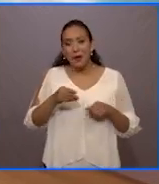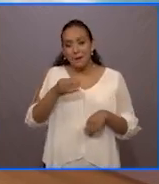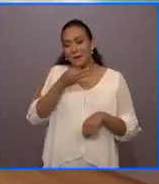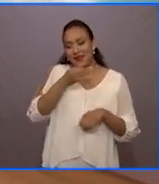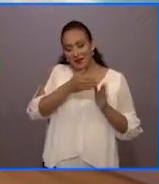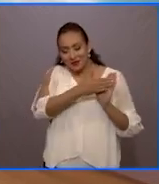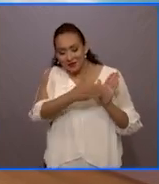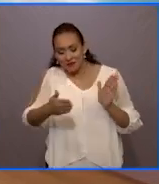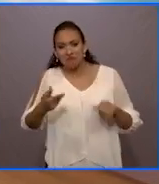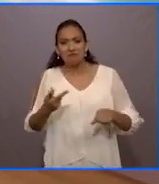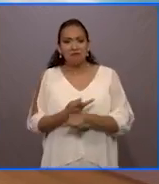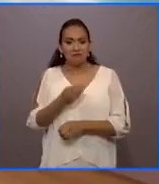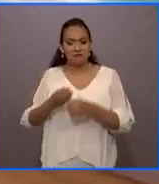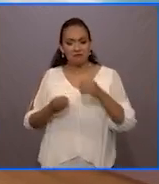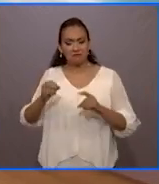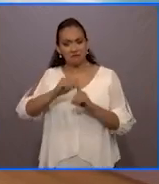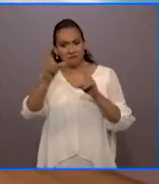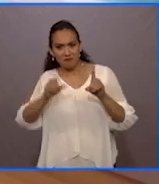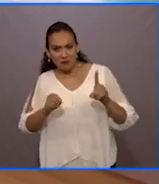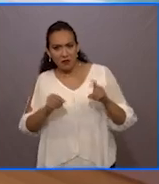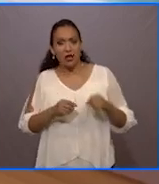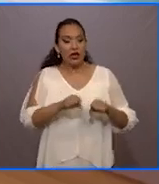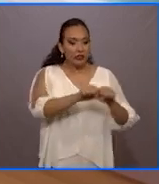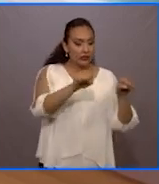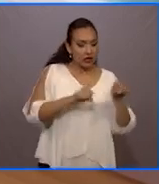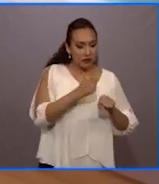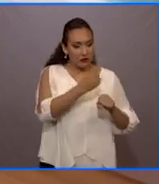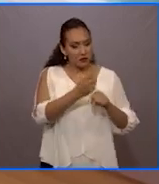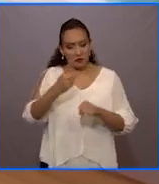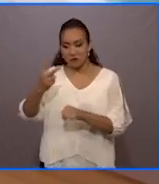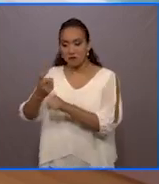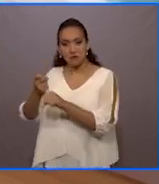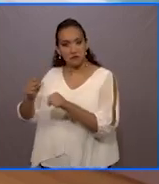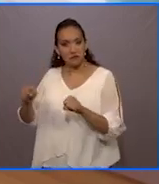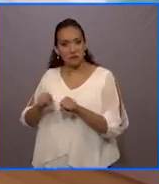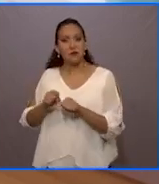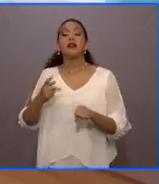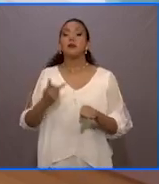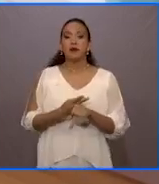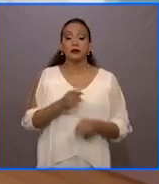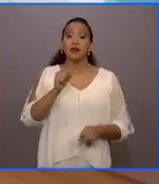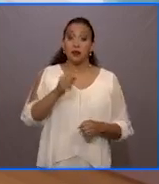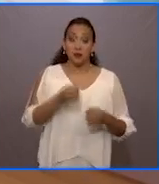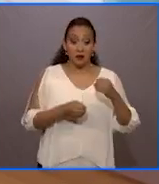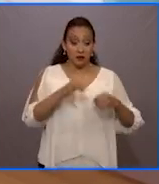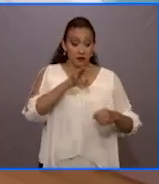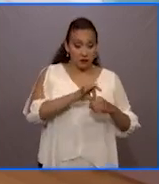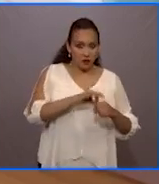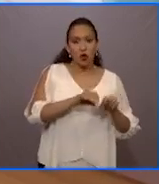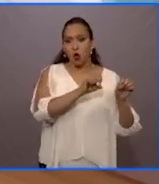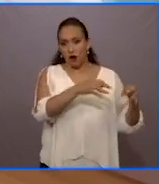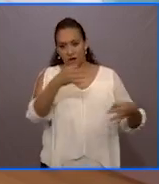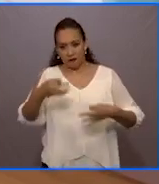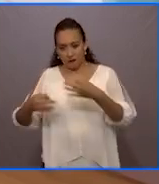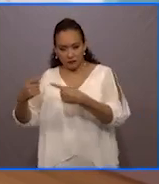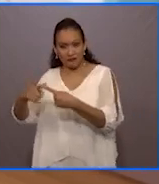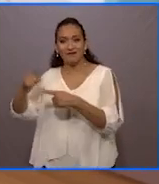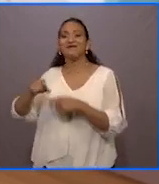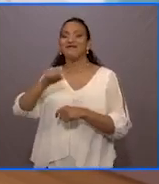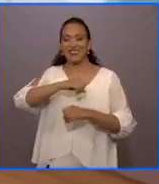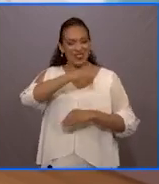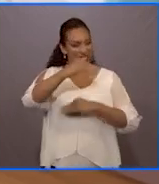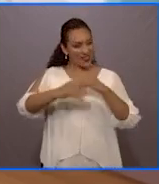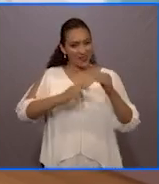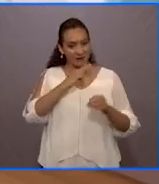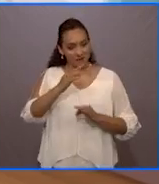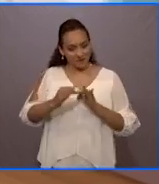relevantes de la Suprema Corte en pleno y salas, así como también de las decisiones más importantes del Tribunal Electoral y órganos jurisdiccionales